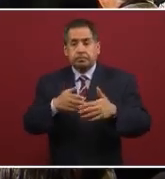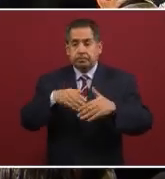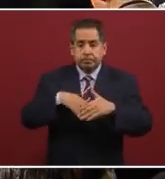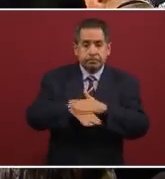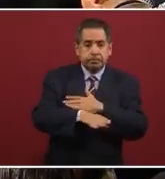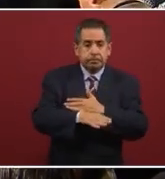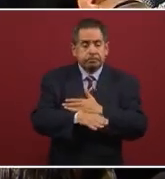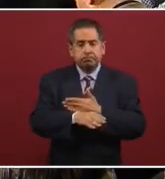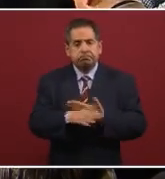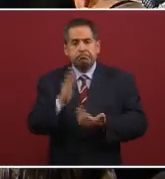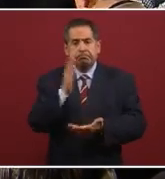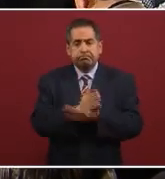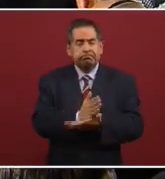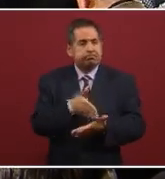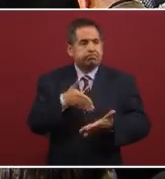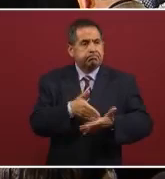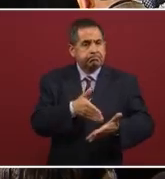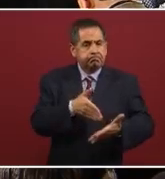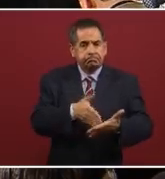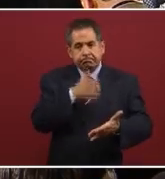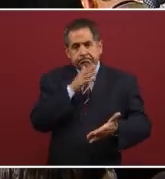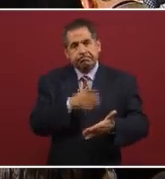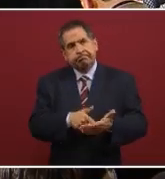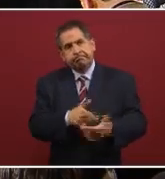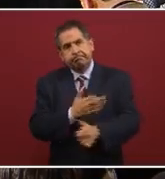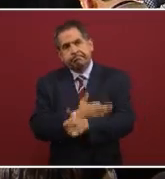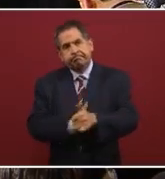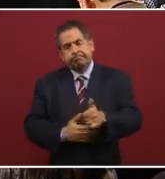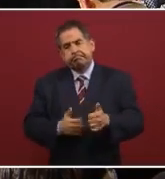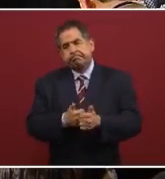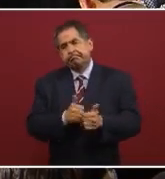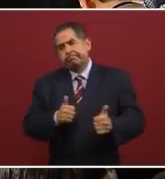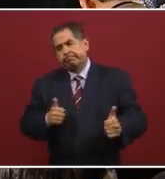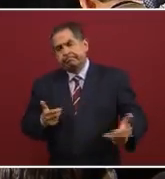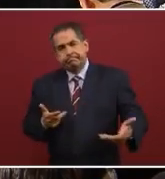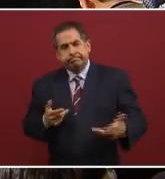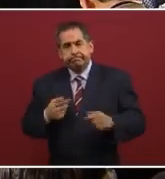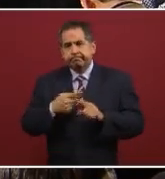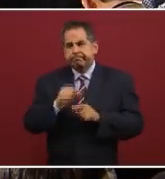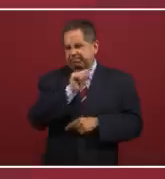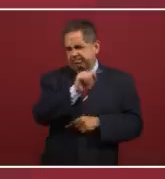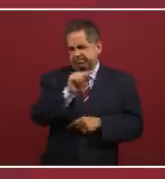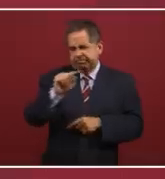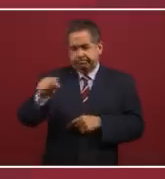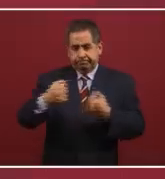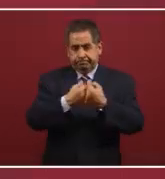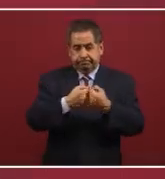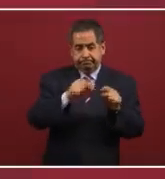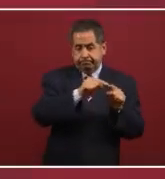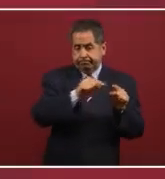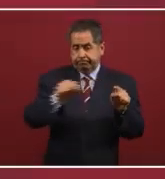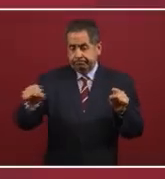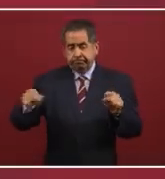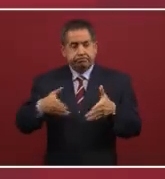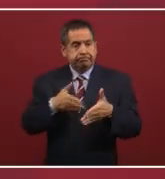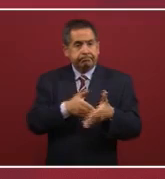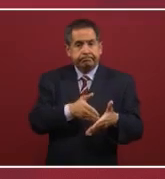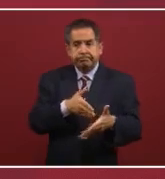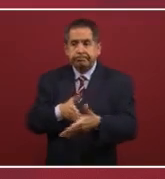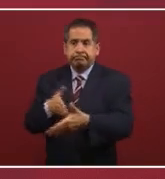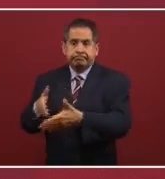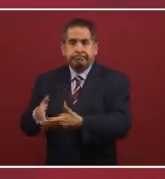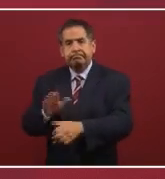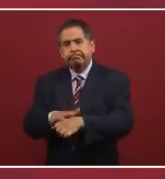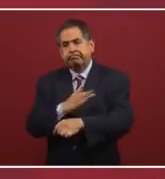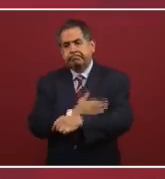Unidos a lo largo de toda la frontera con diferentes intensidades. Brevemente diría que se llevó a cabo en primer lugar,